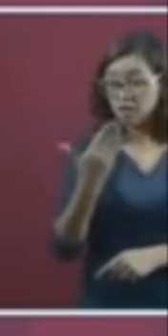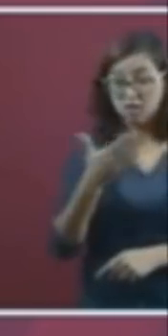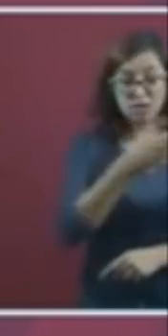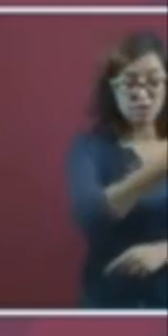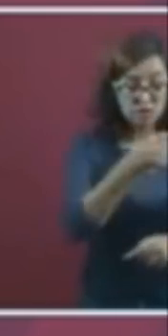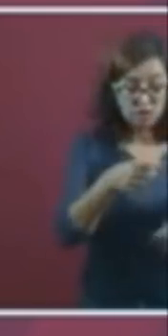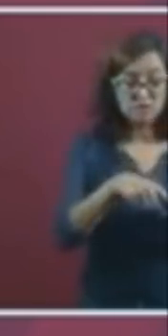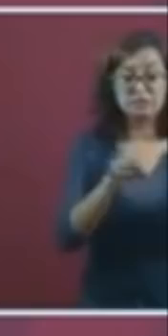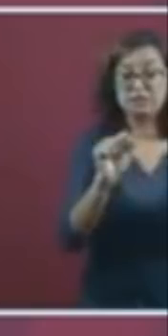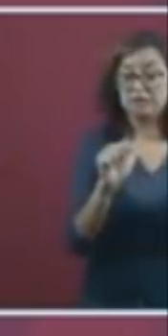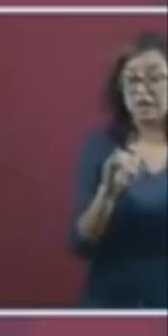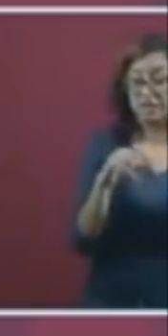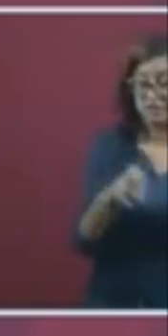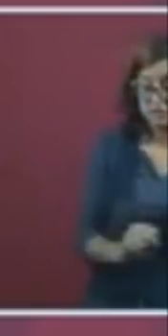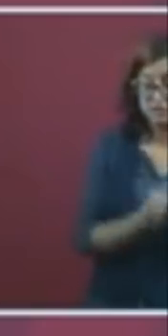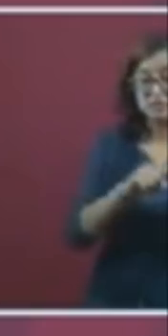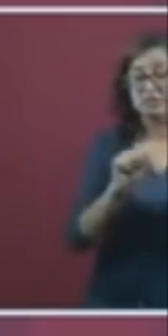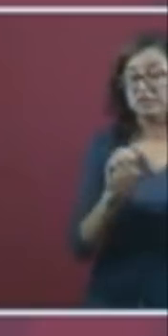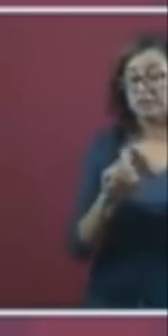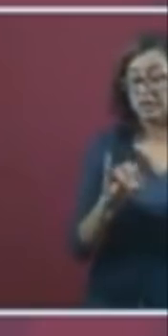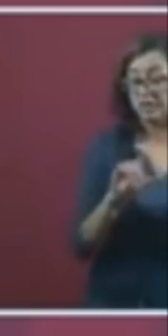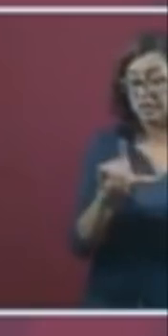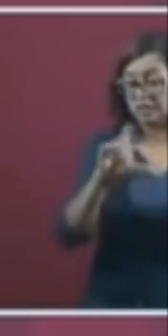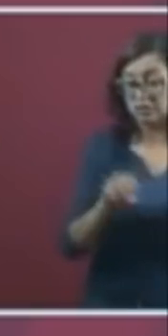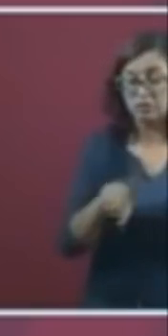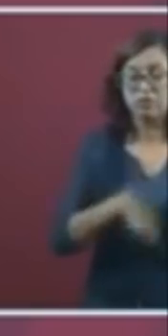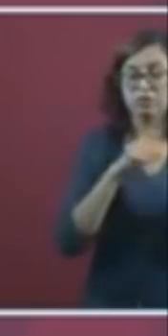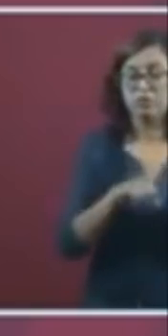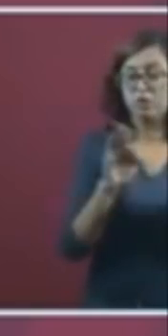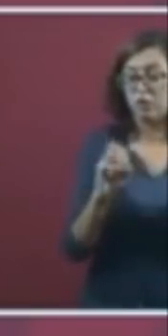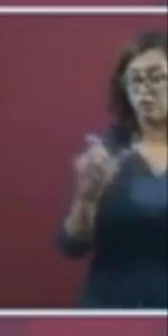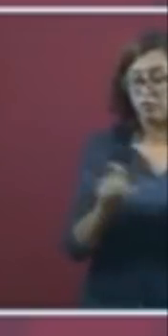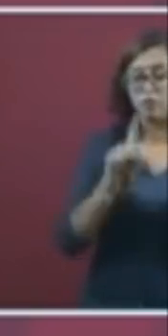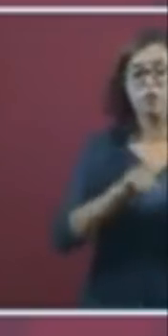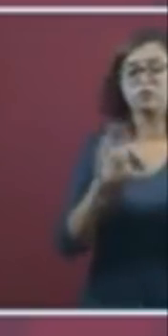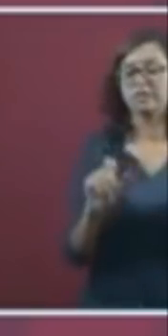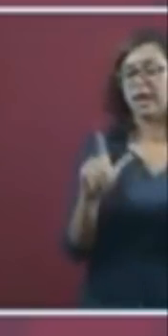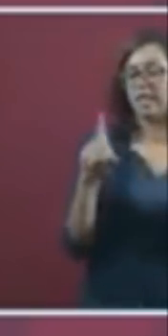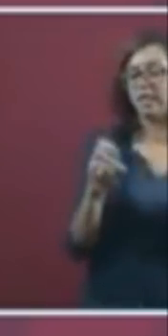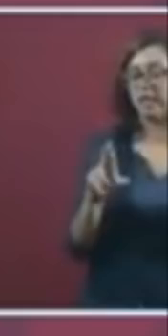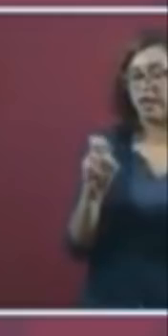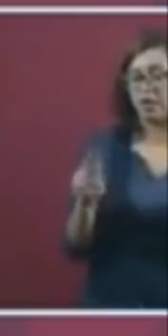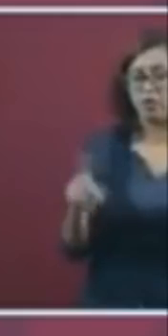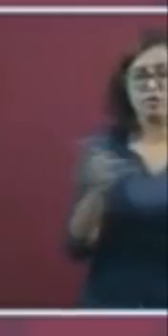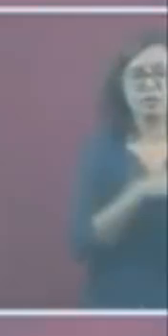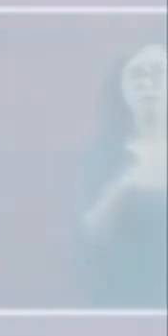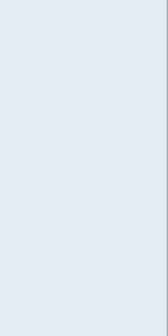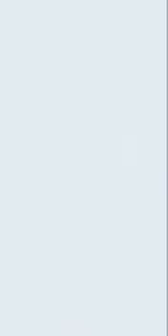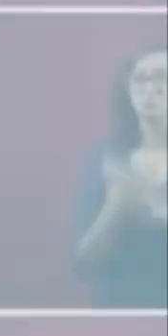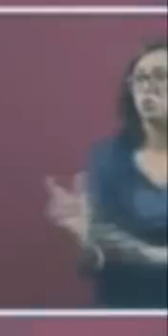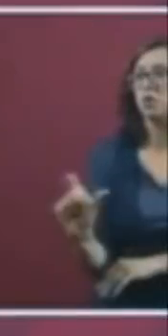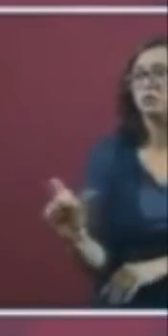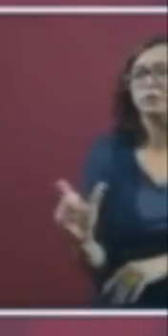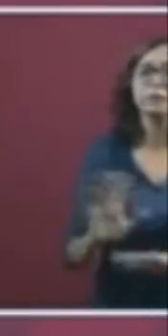por eso es bueno que lo conozcan. Y es que este jueves fue publicado en el Diario Oficial de la Federación, DOF, el decreto